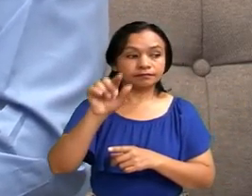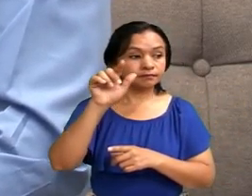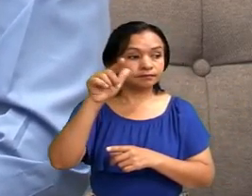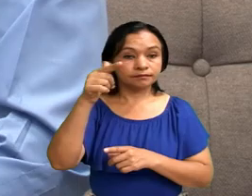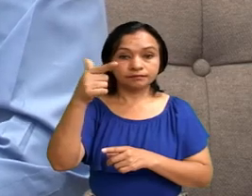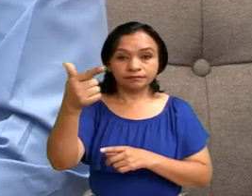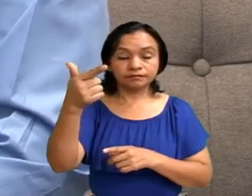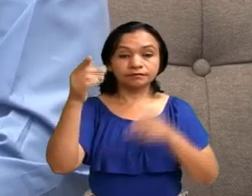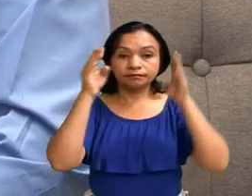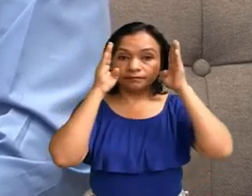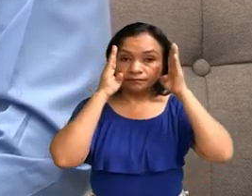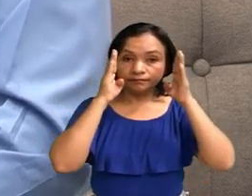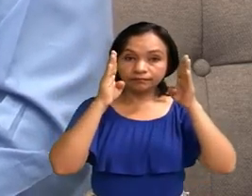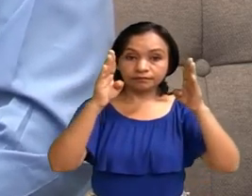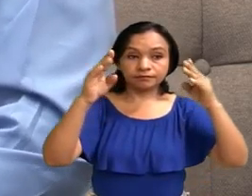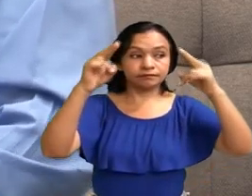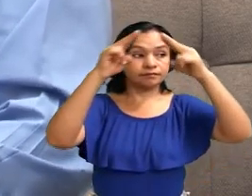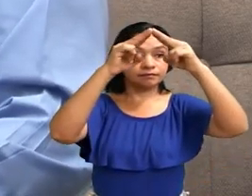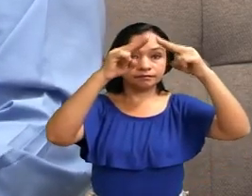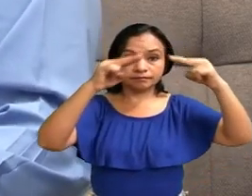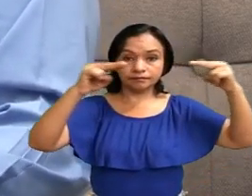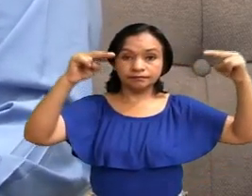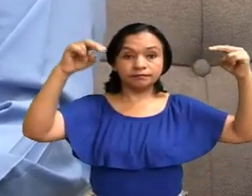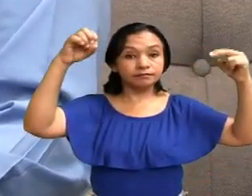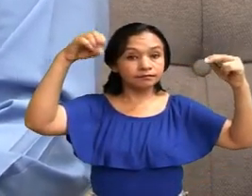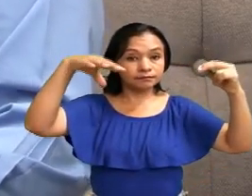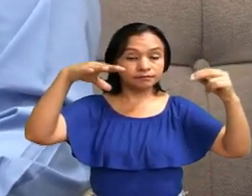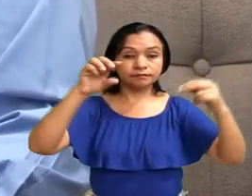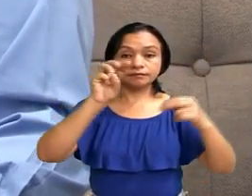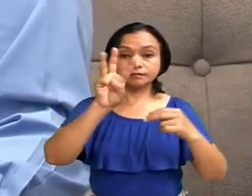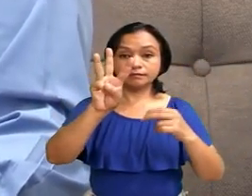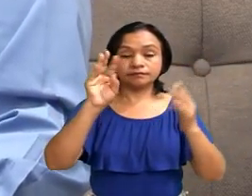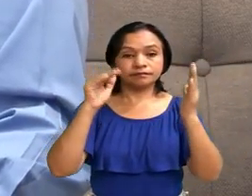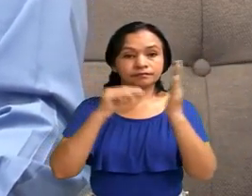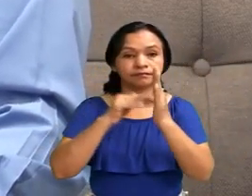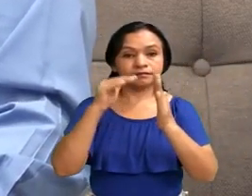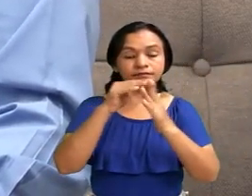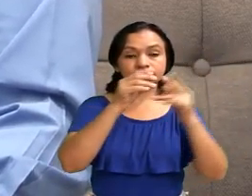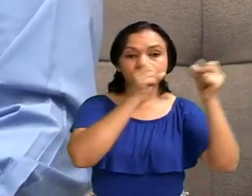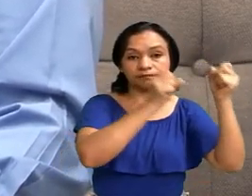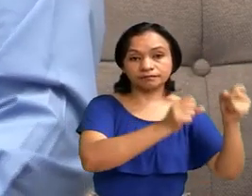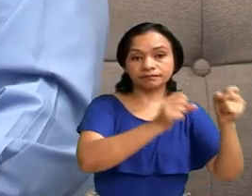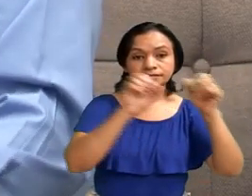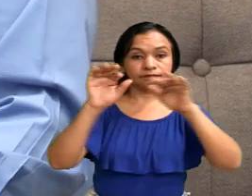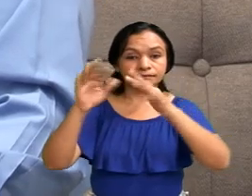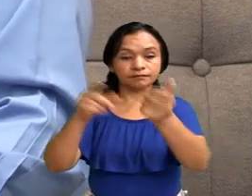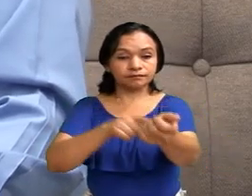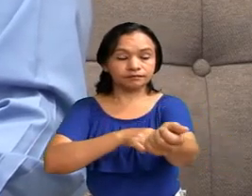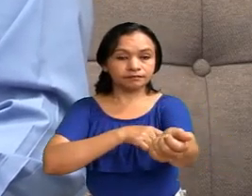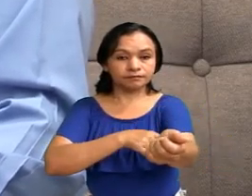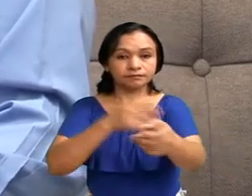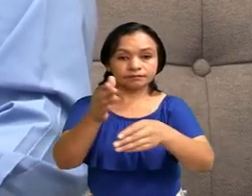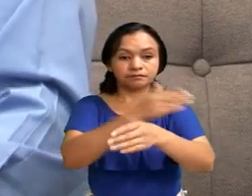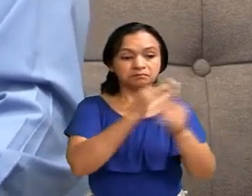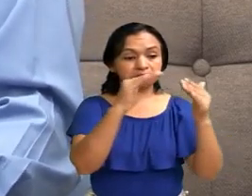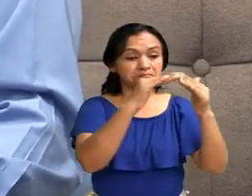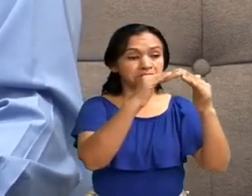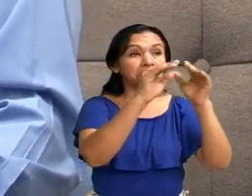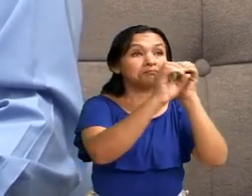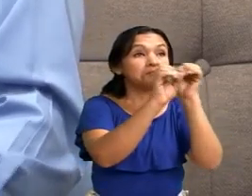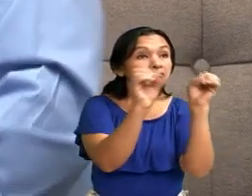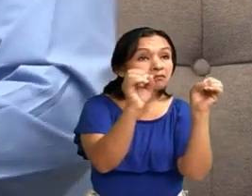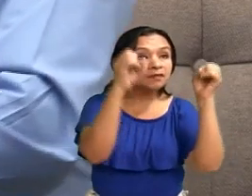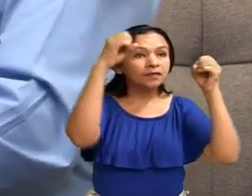95.7% de cobertura eléctrica. Es decir, un poco más de 3 millones de hermanas y hermanos nicaragüenses que no tenían energía eléctrica, ahora